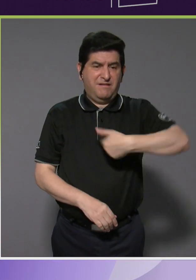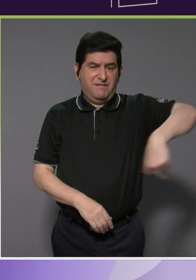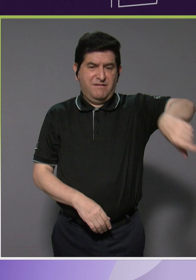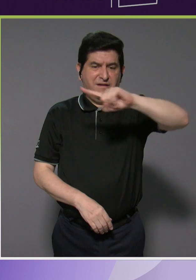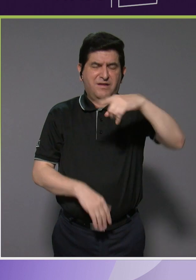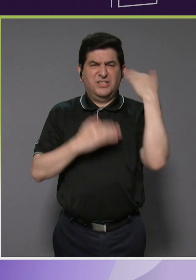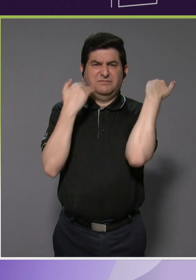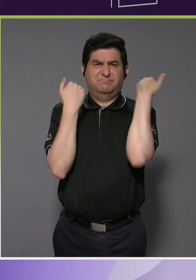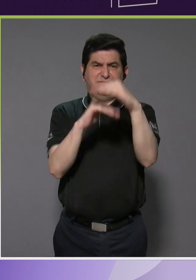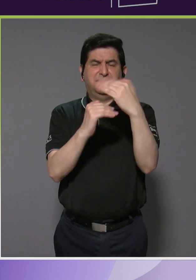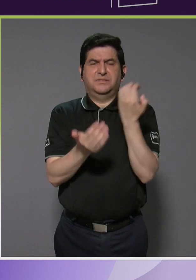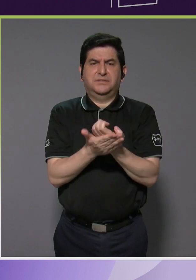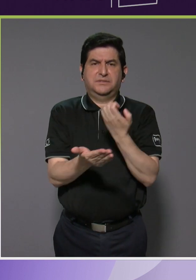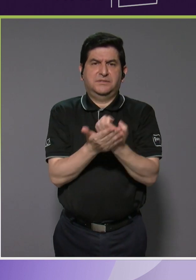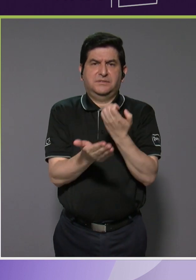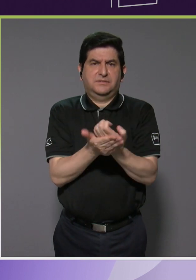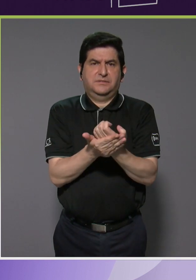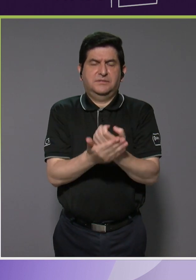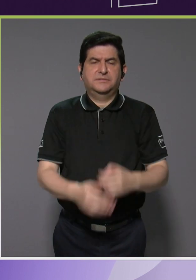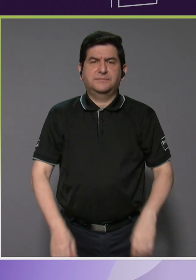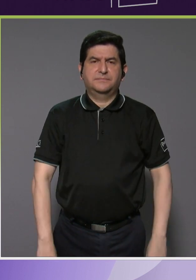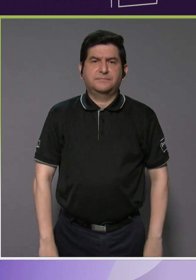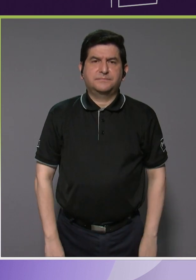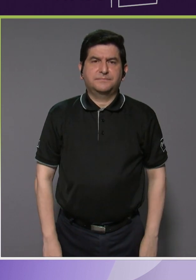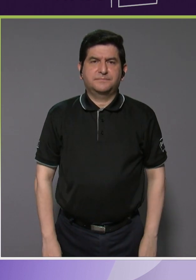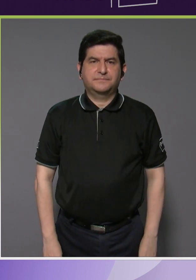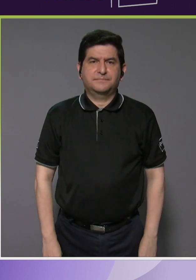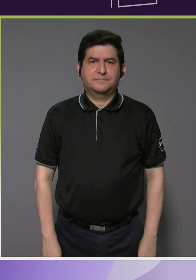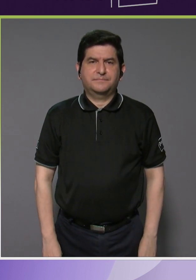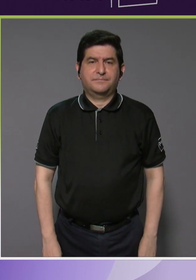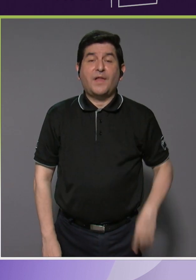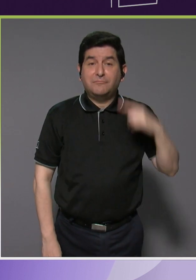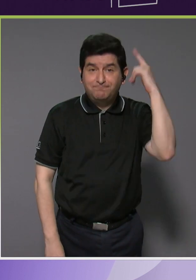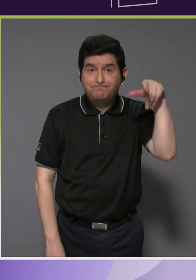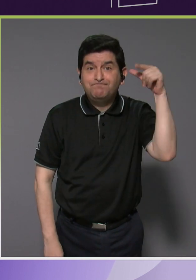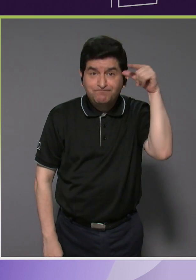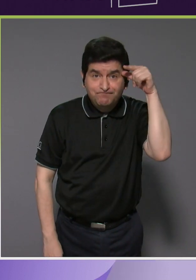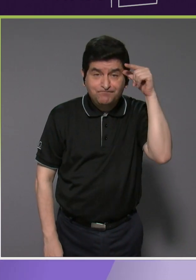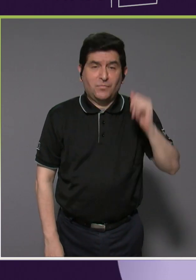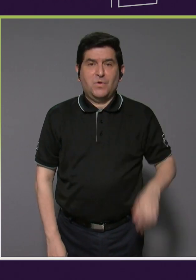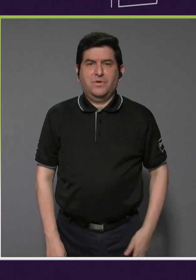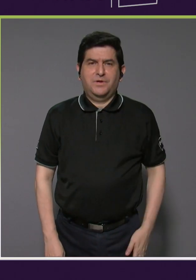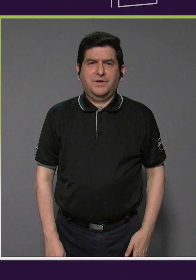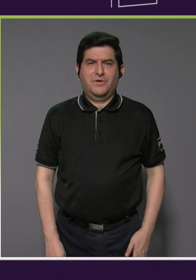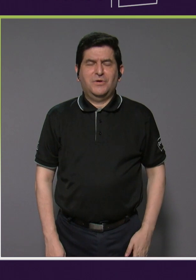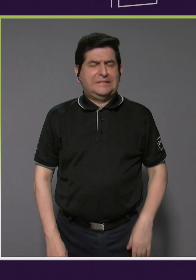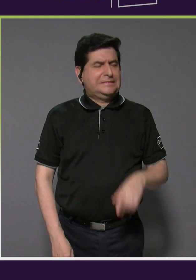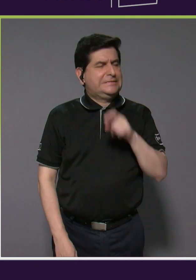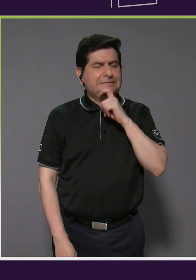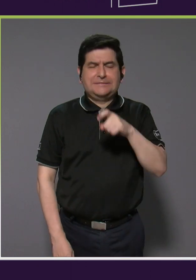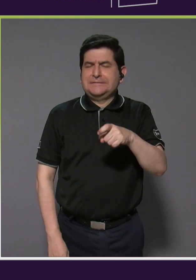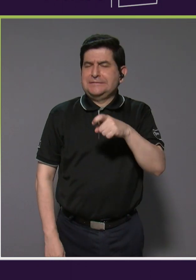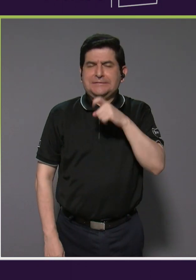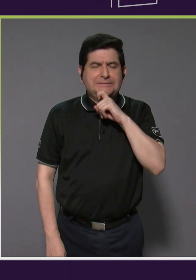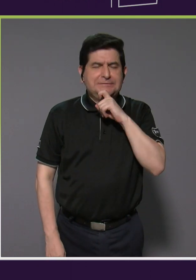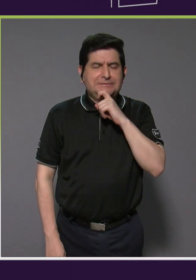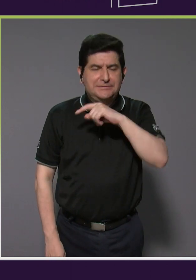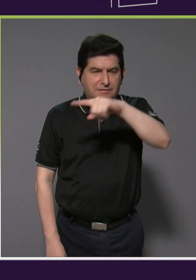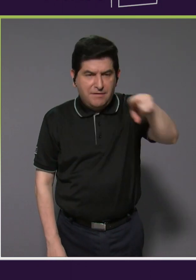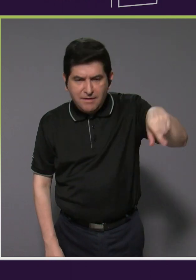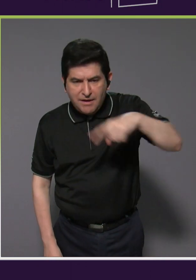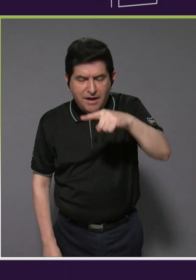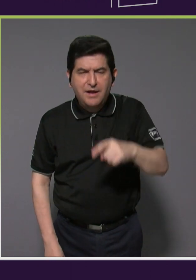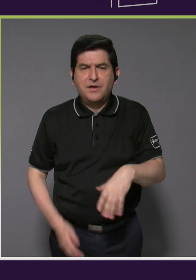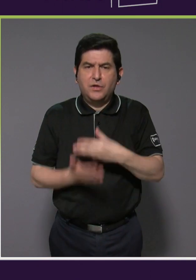con limitaciones económicas que obviamente les va a dificultar más